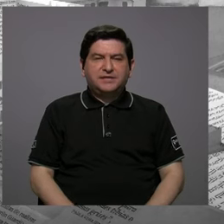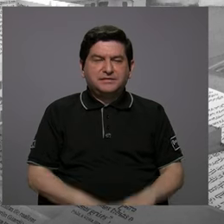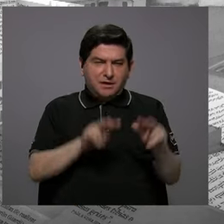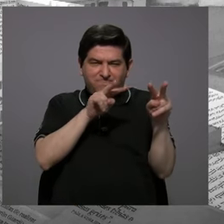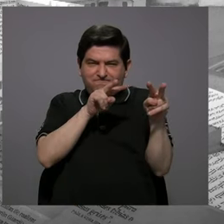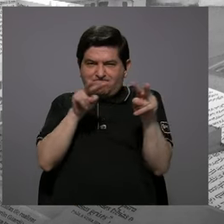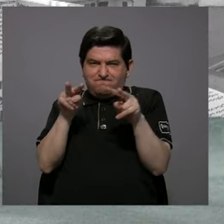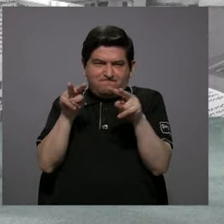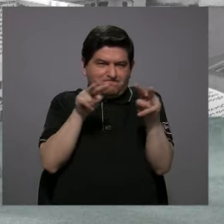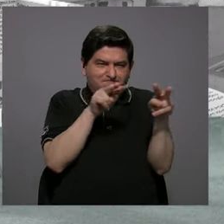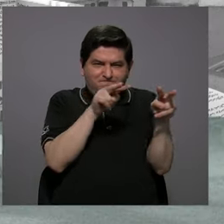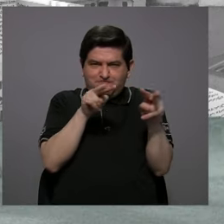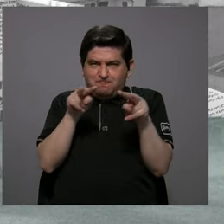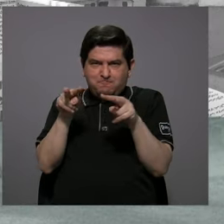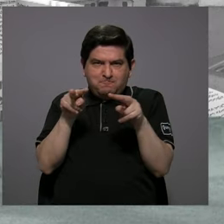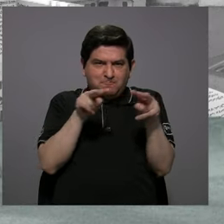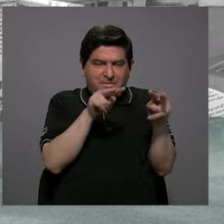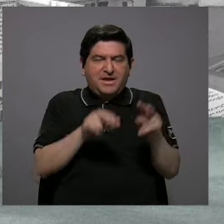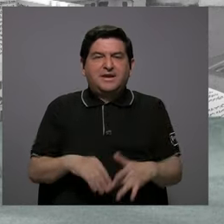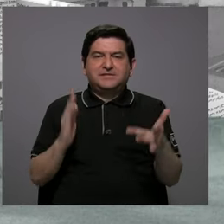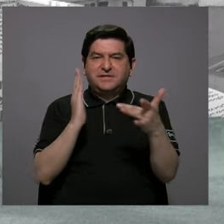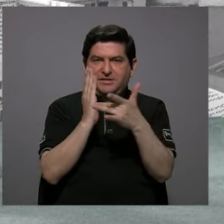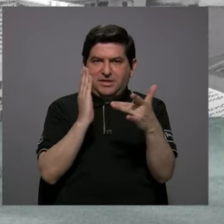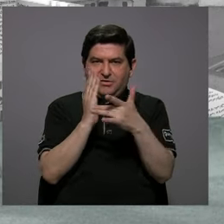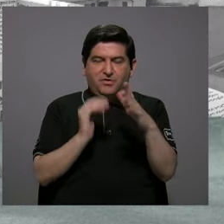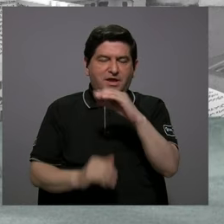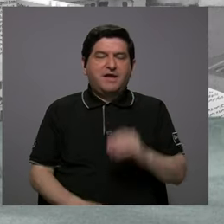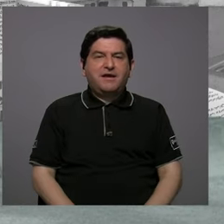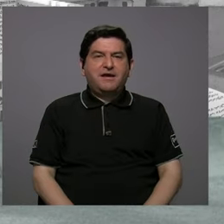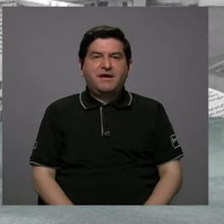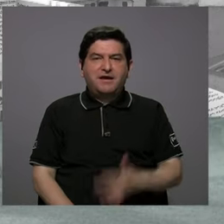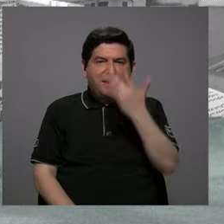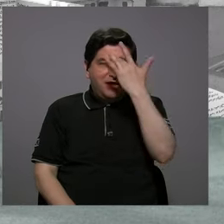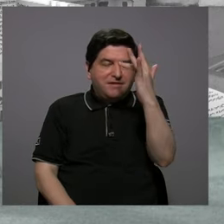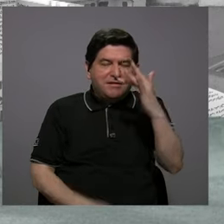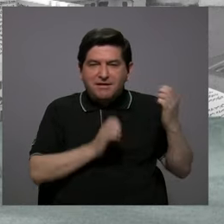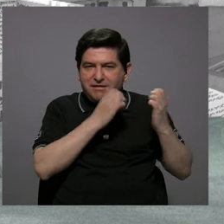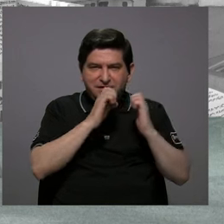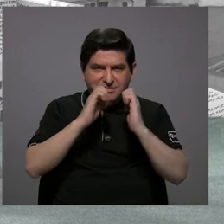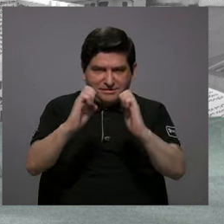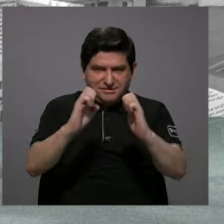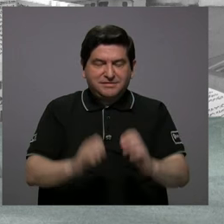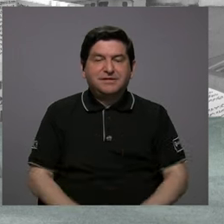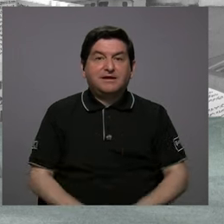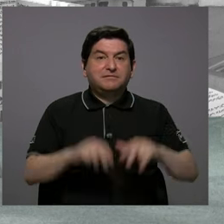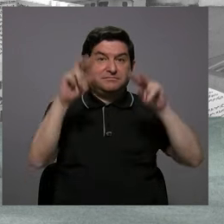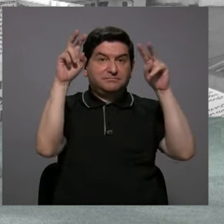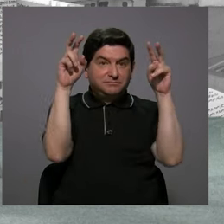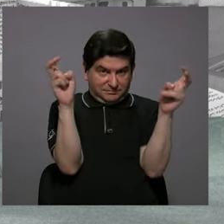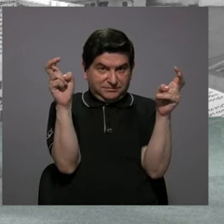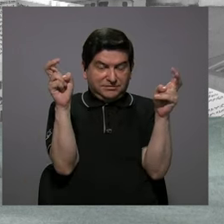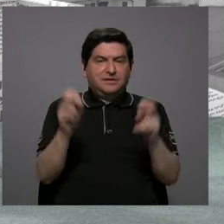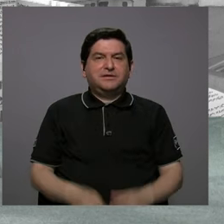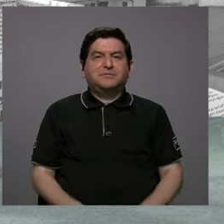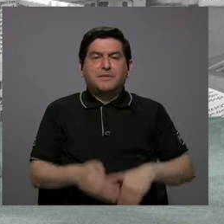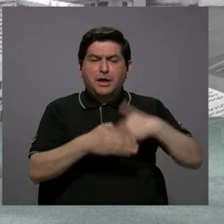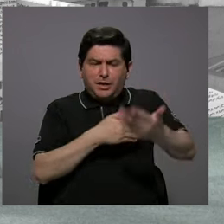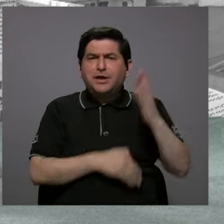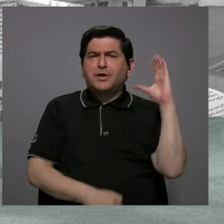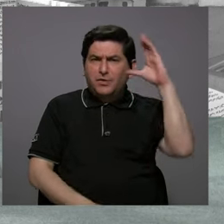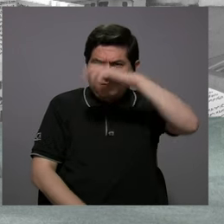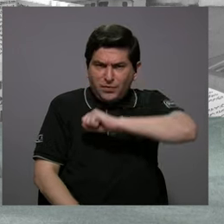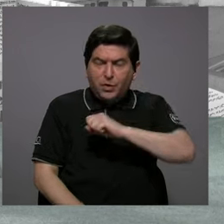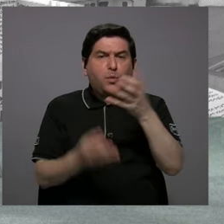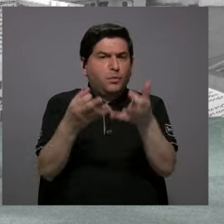vigilancia eh tecnológica e inteligencia estratégica un tema que ya van a ver